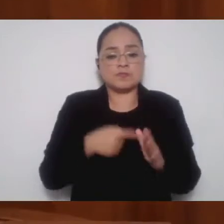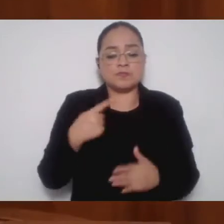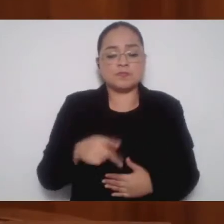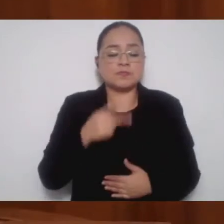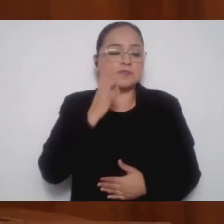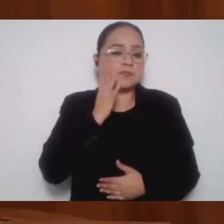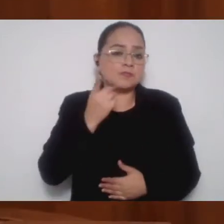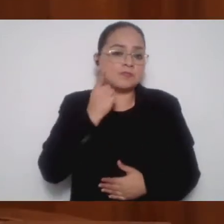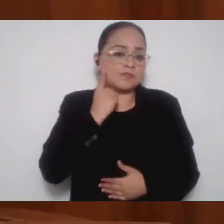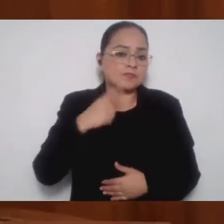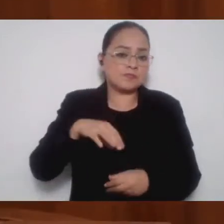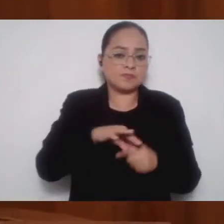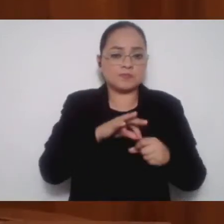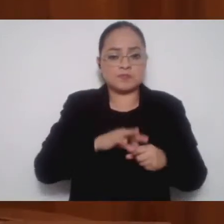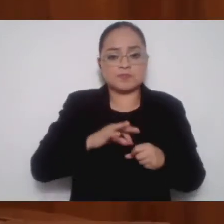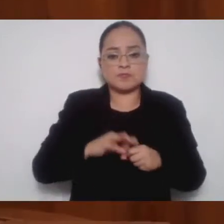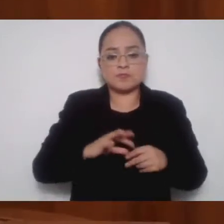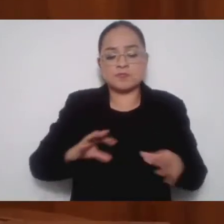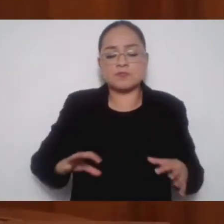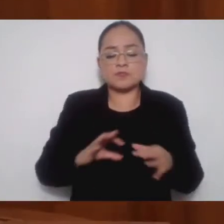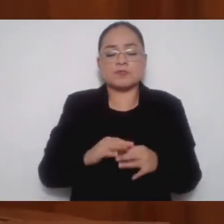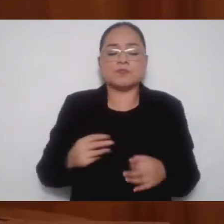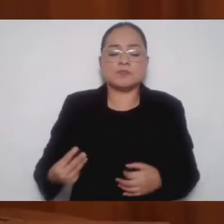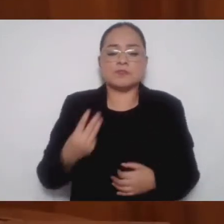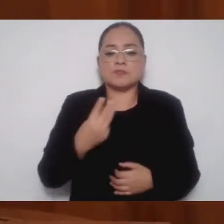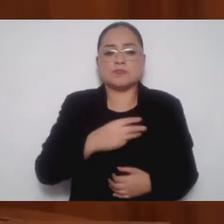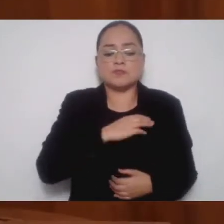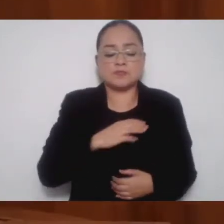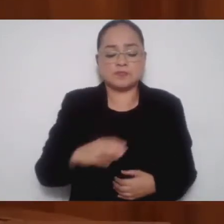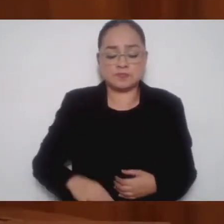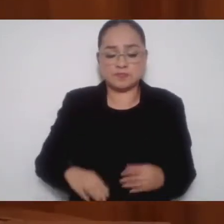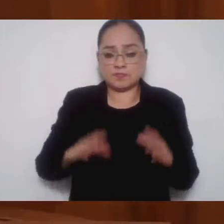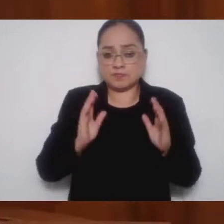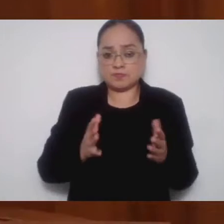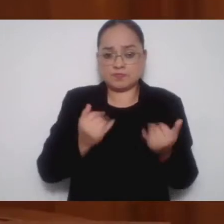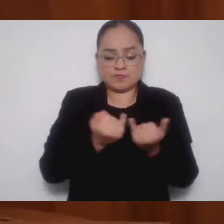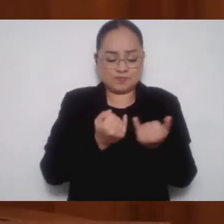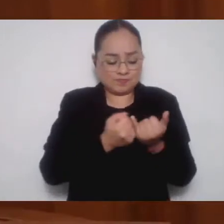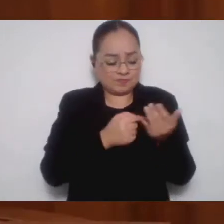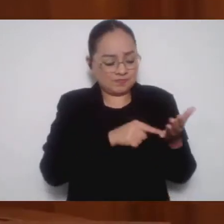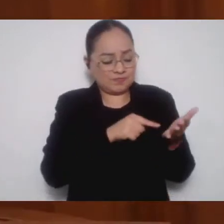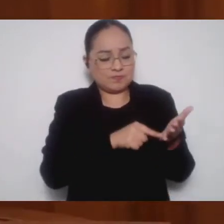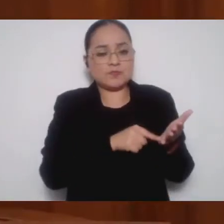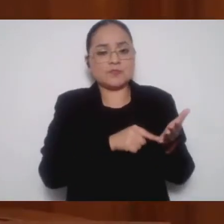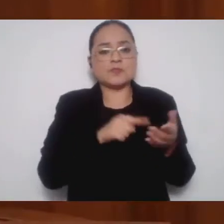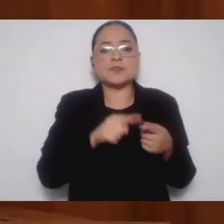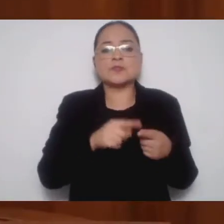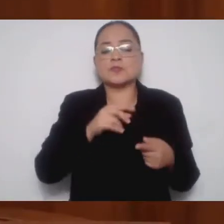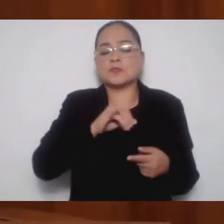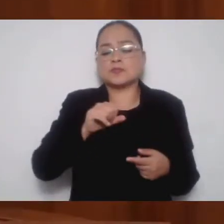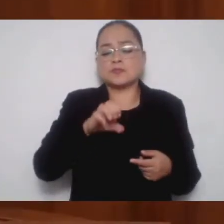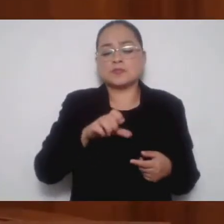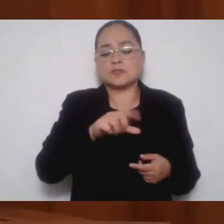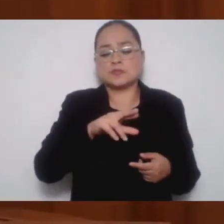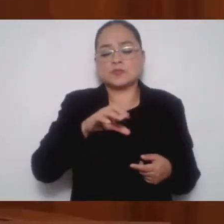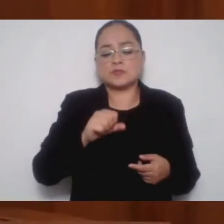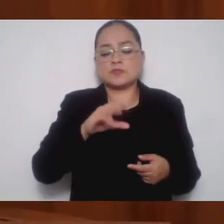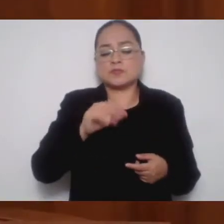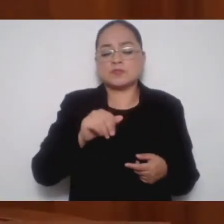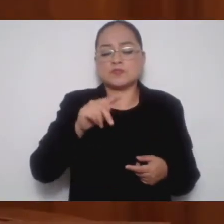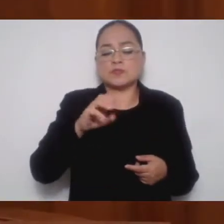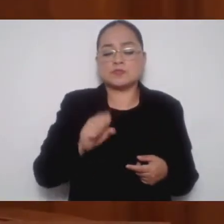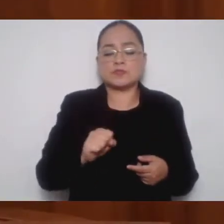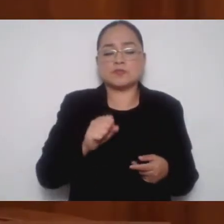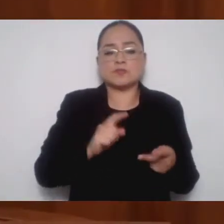Pleno de la Asamblea la terna de candidatos en los términos siguientes: ciudadano José Luis